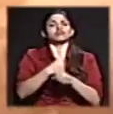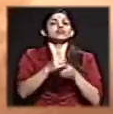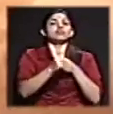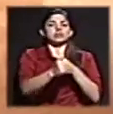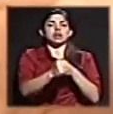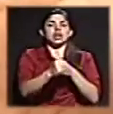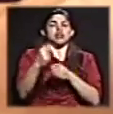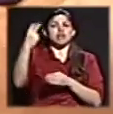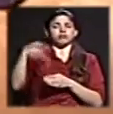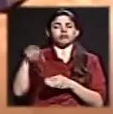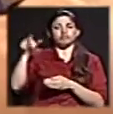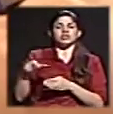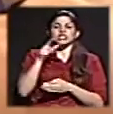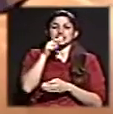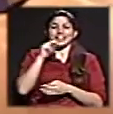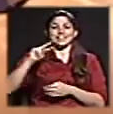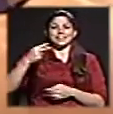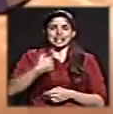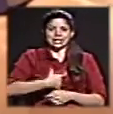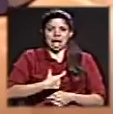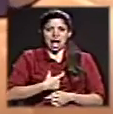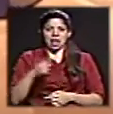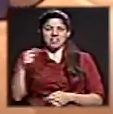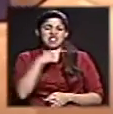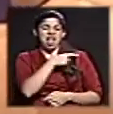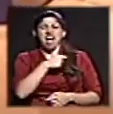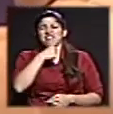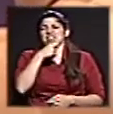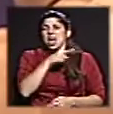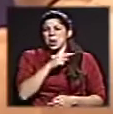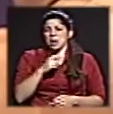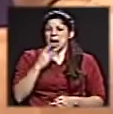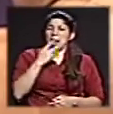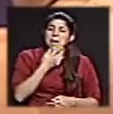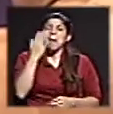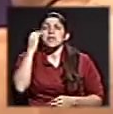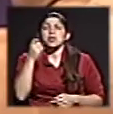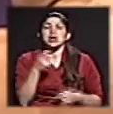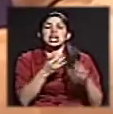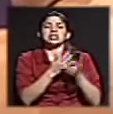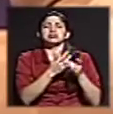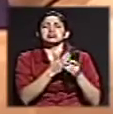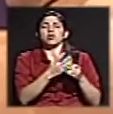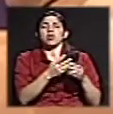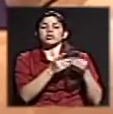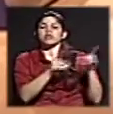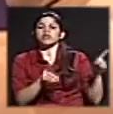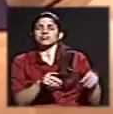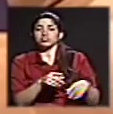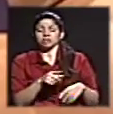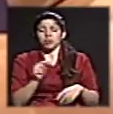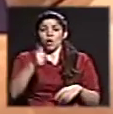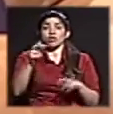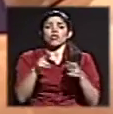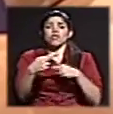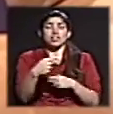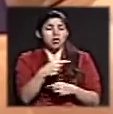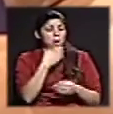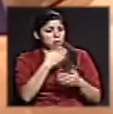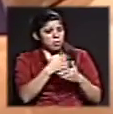liderazgo? Un vicealcalde, esa vieja es una amargada porque la dejó el marido. Un regidor, qué buen